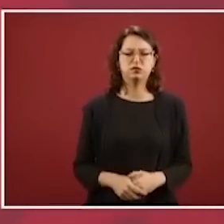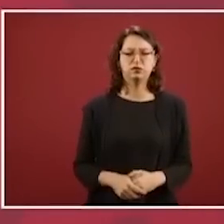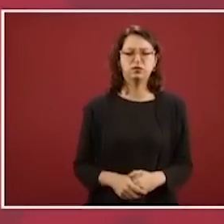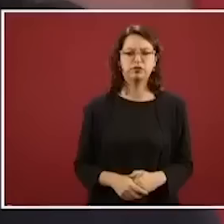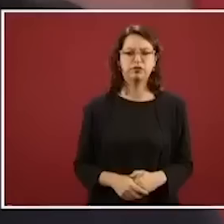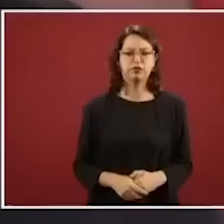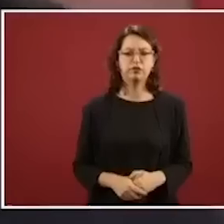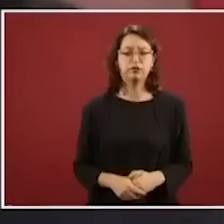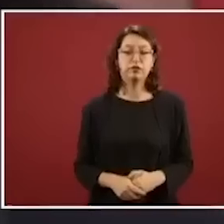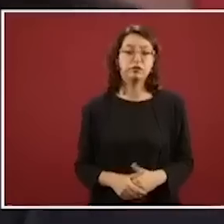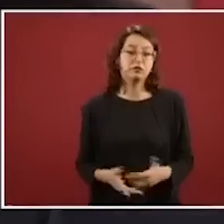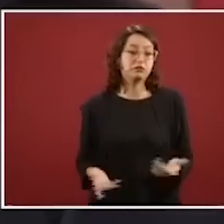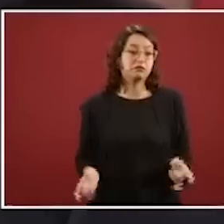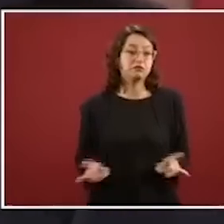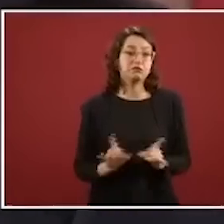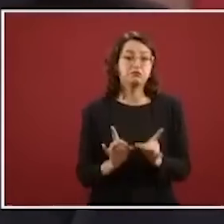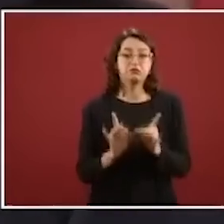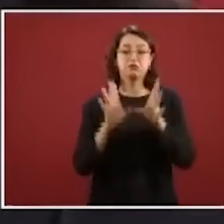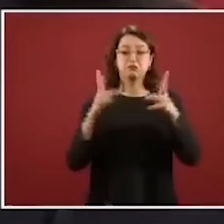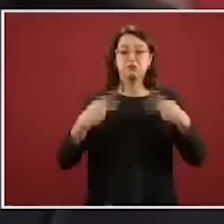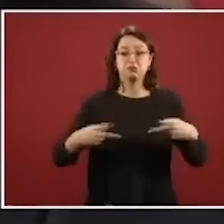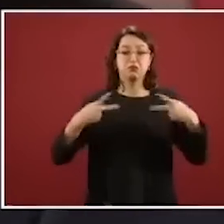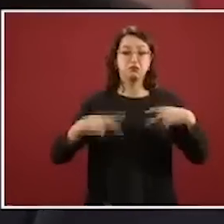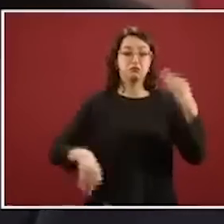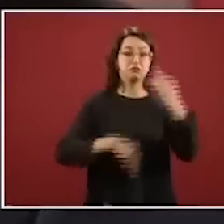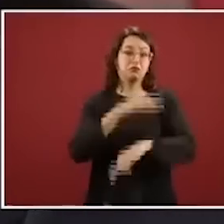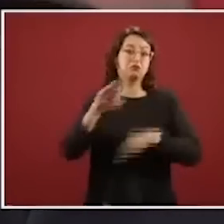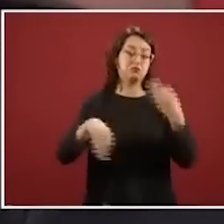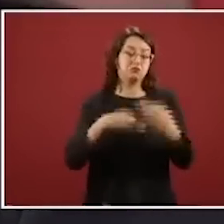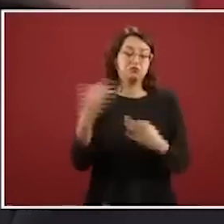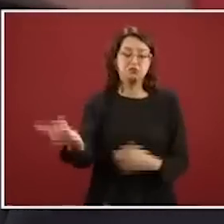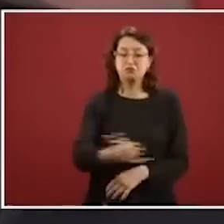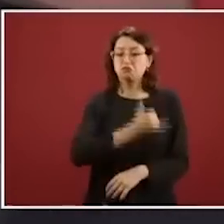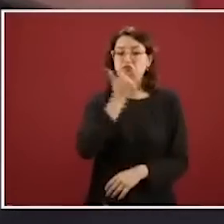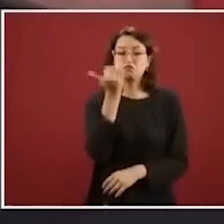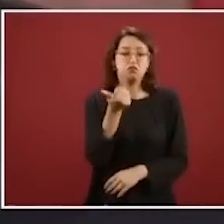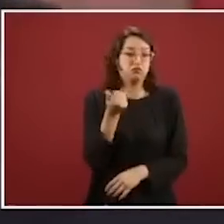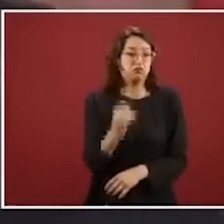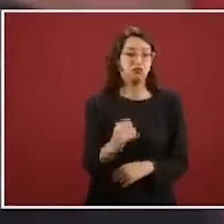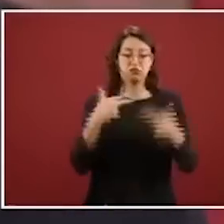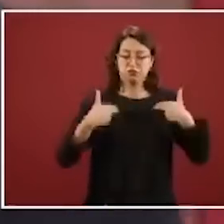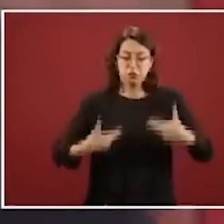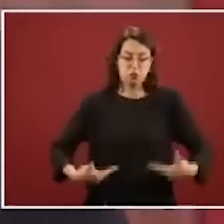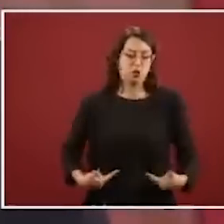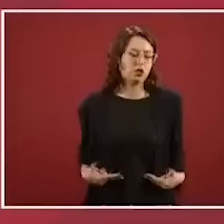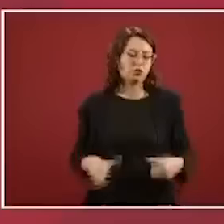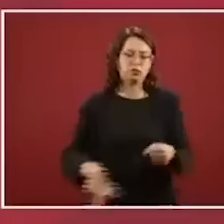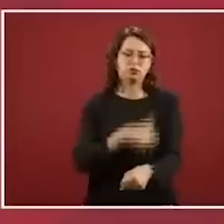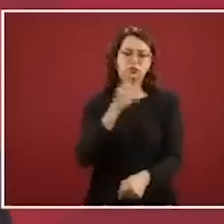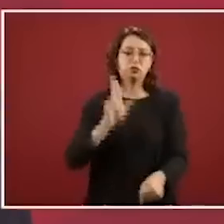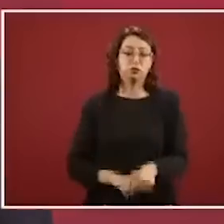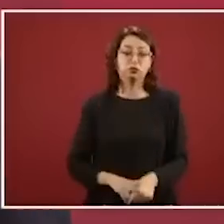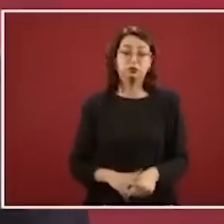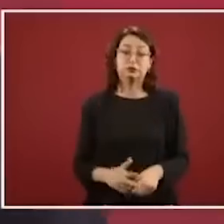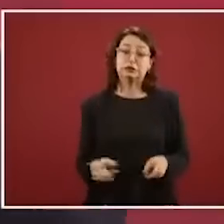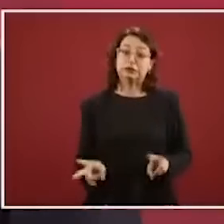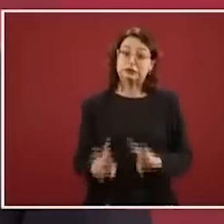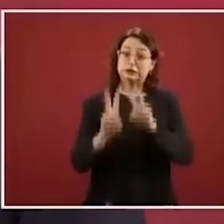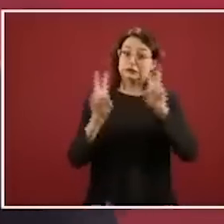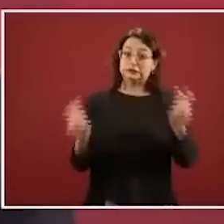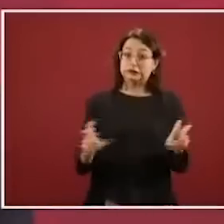Y todos nos equivocamos, somos seres humanos, y si se trata de asuntos judiciales,